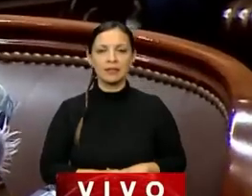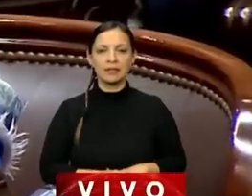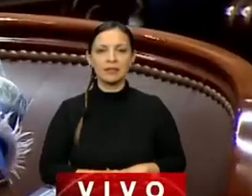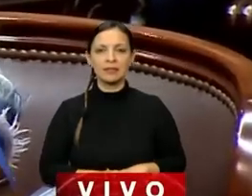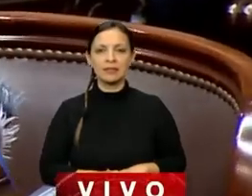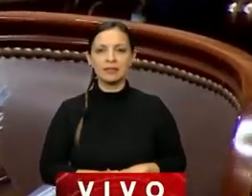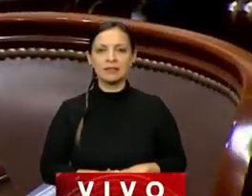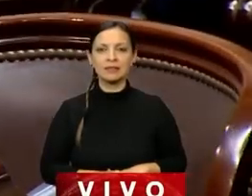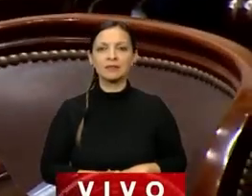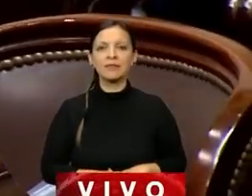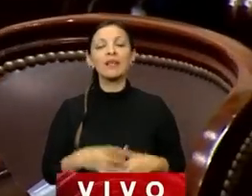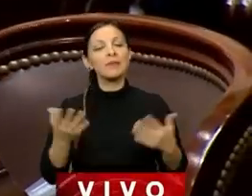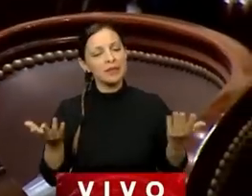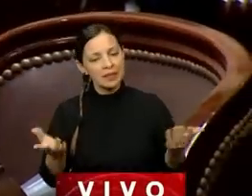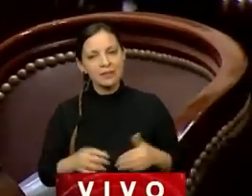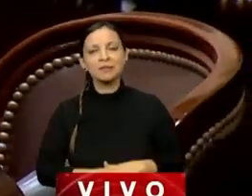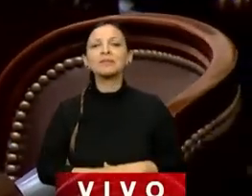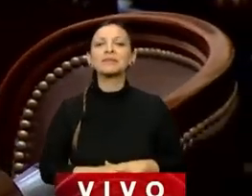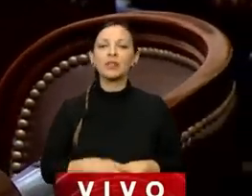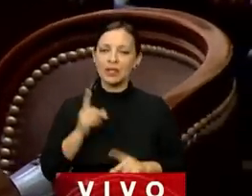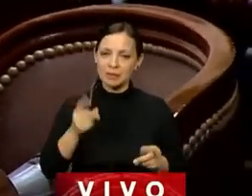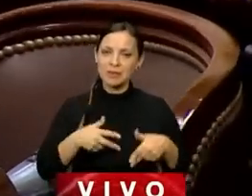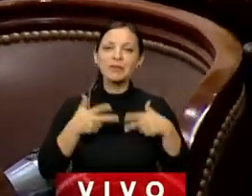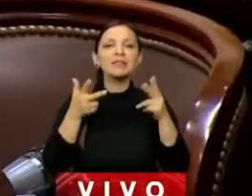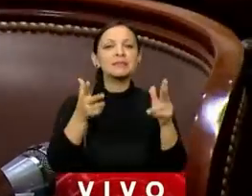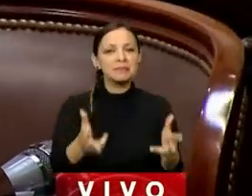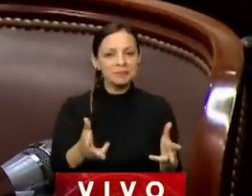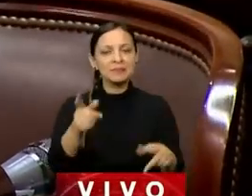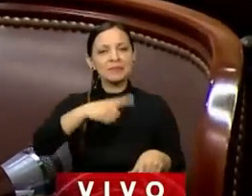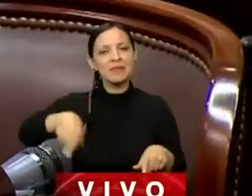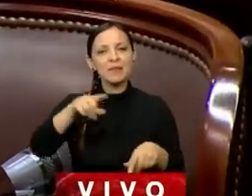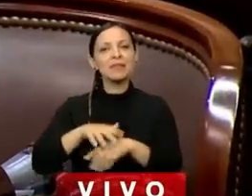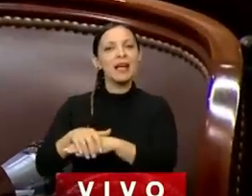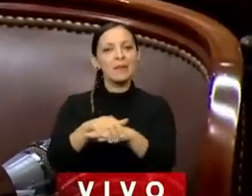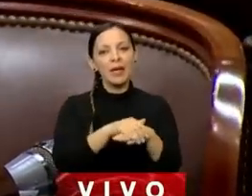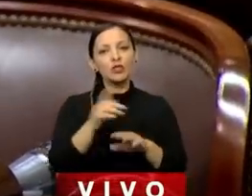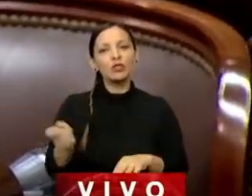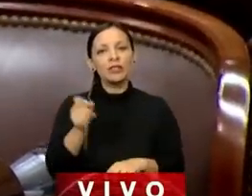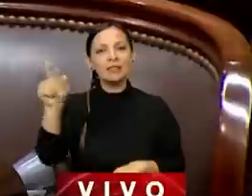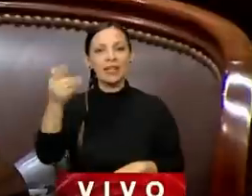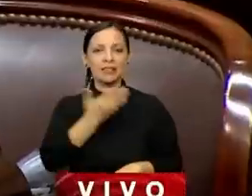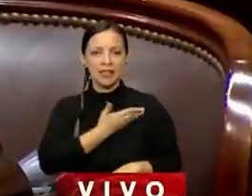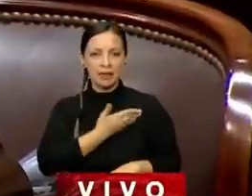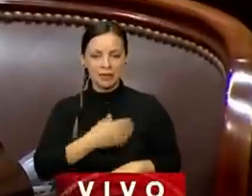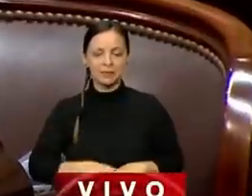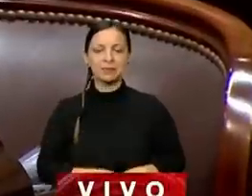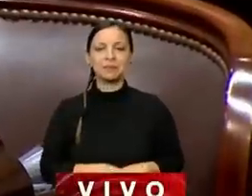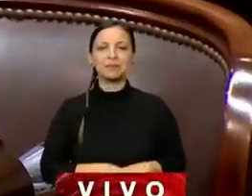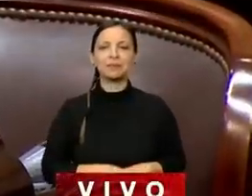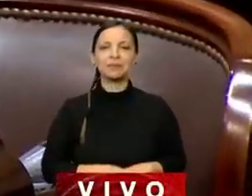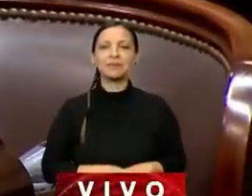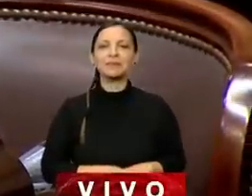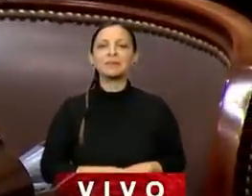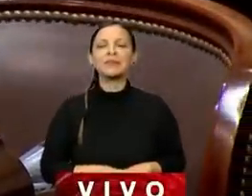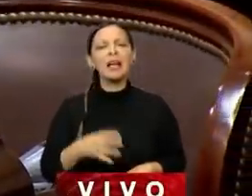Gracias, presidente. Creo que también voy a expresar a mis amigos socialistas de Santa Fe. Me gustaría entender